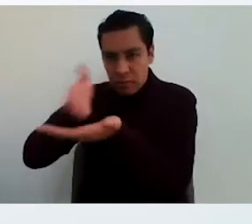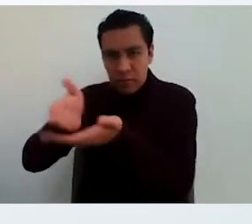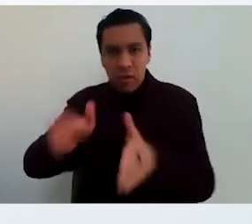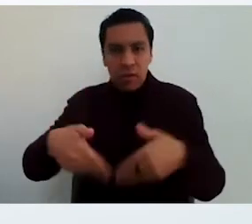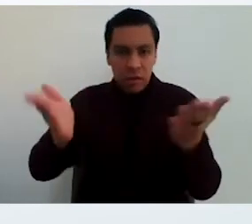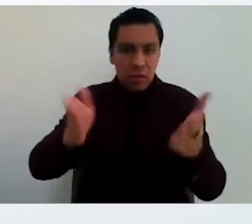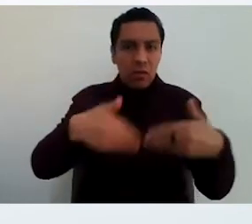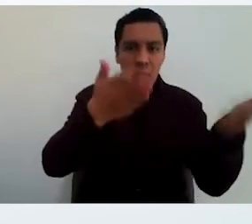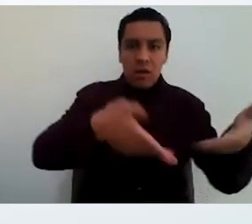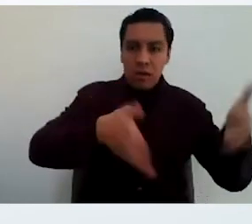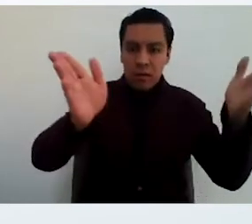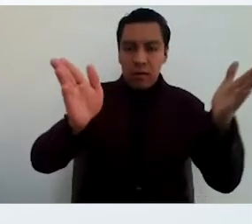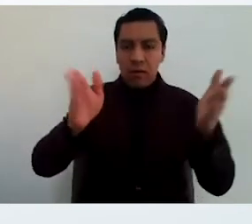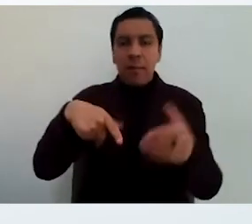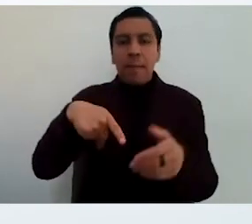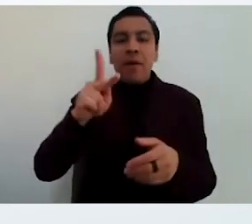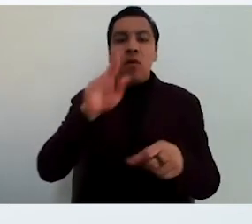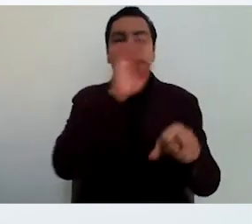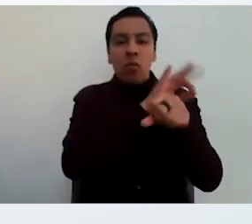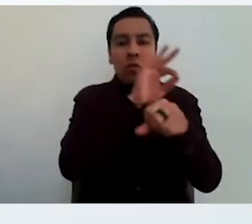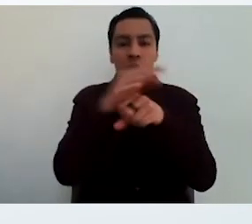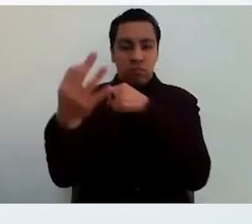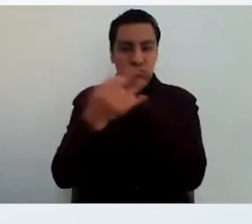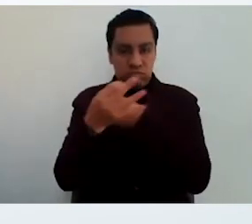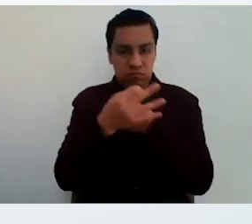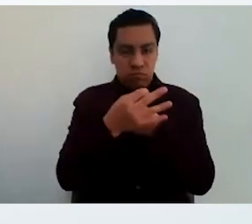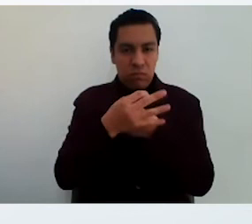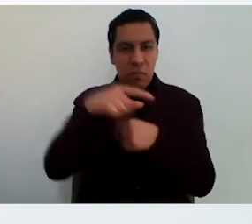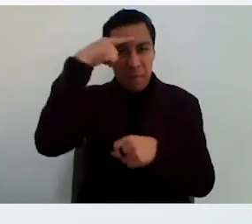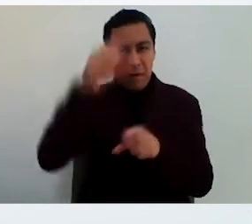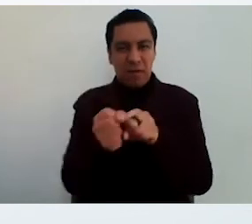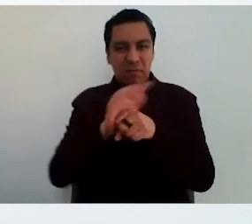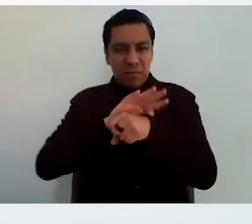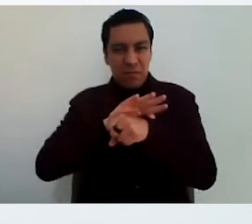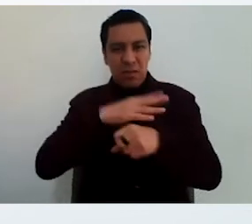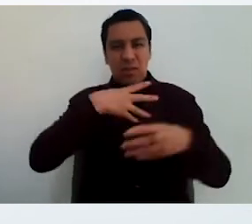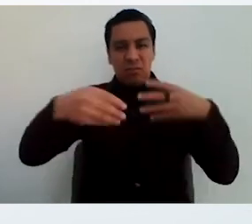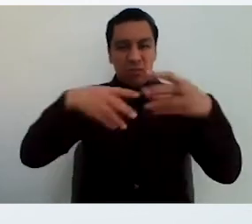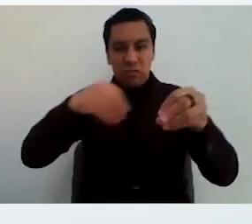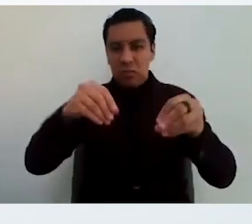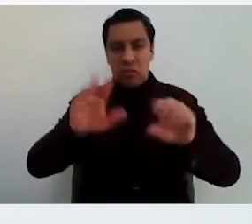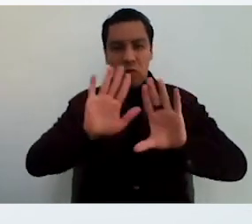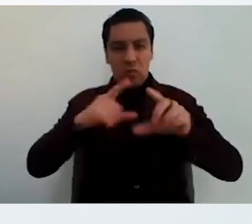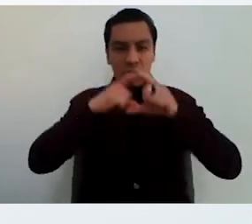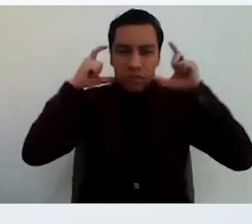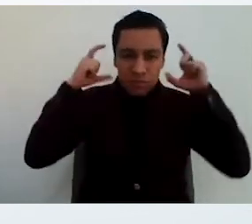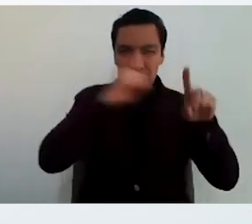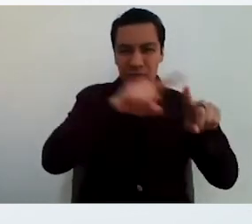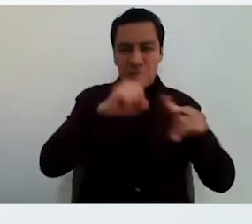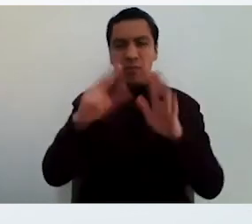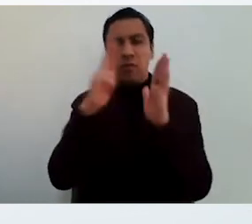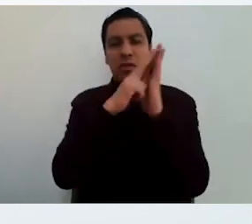protejan la salud de los demás, como ha sido hasta ahora la directriz